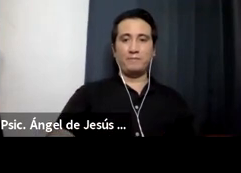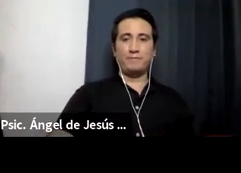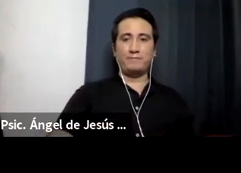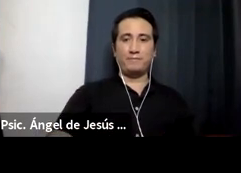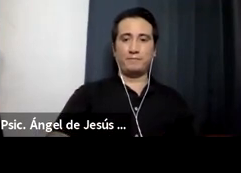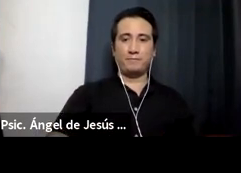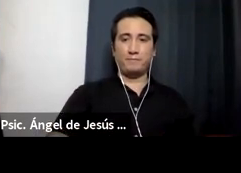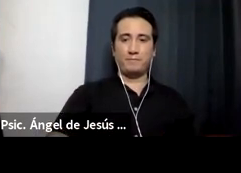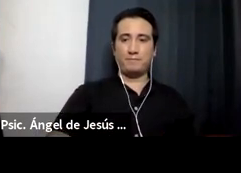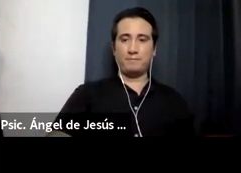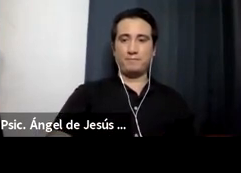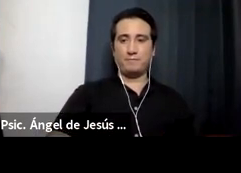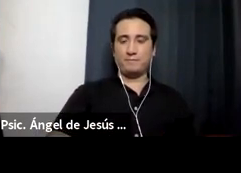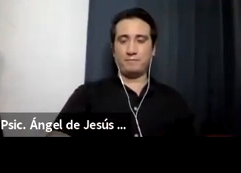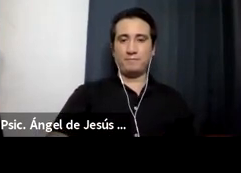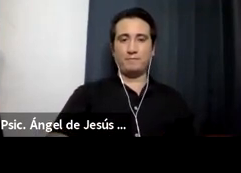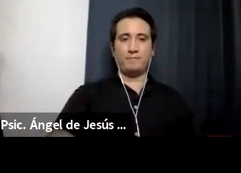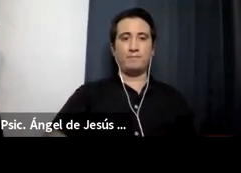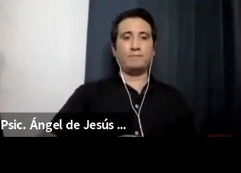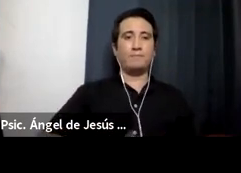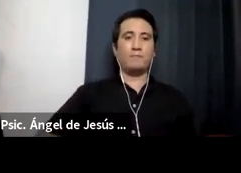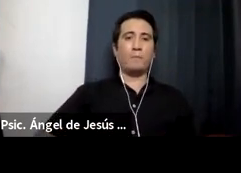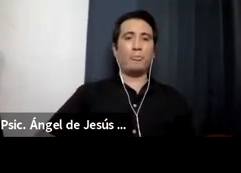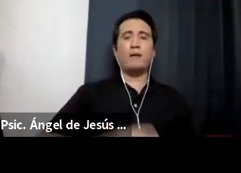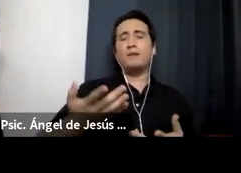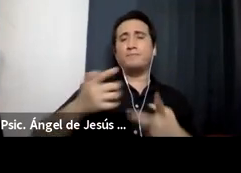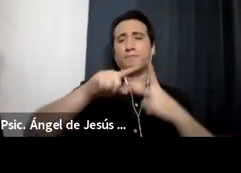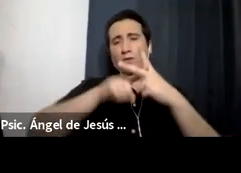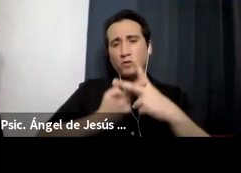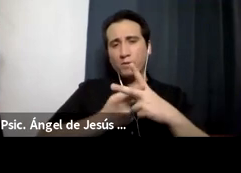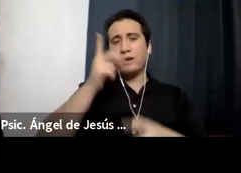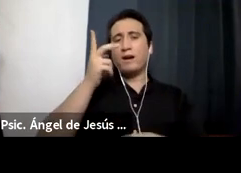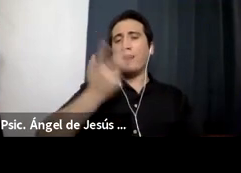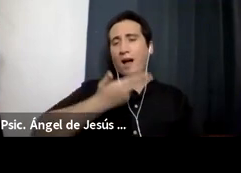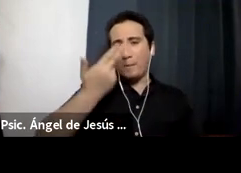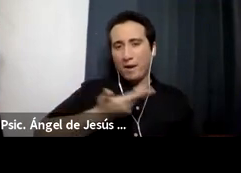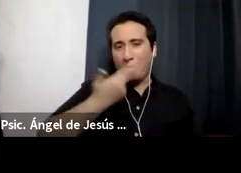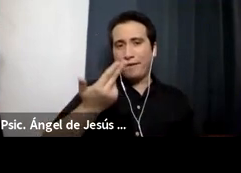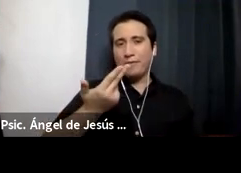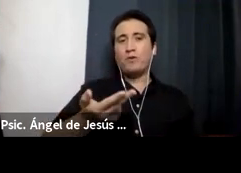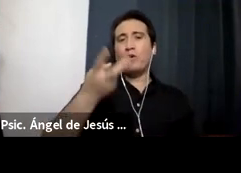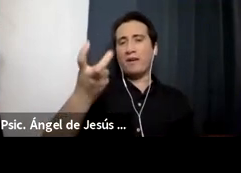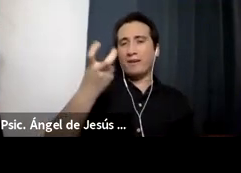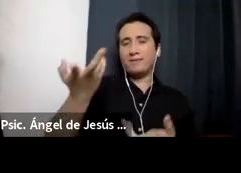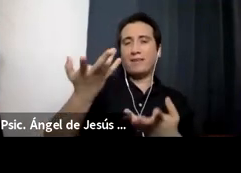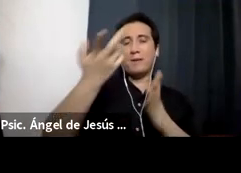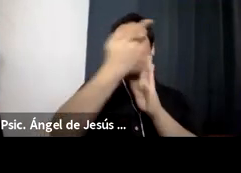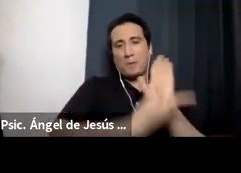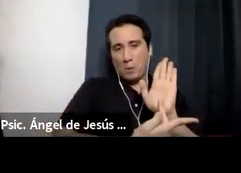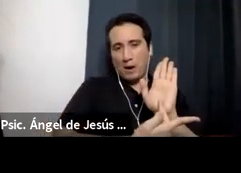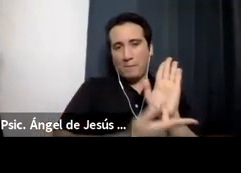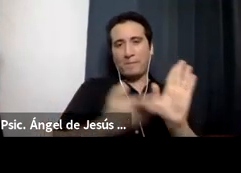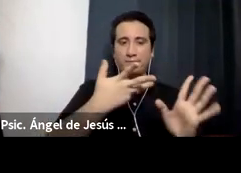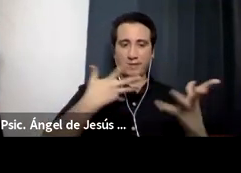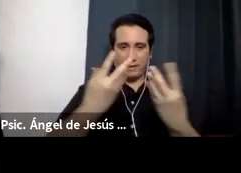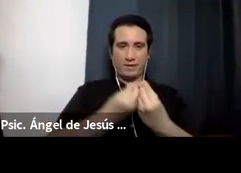Perfecto, muy Sí, bien. ya la vemos. Gracias. Entonces, pues vamos a comenzar hablando un poco de esta iniciativa, de este programa que tenemos